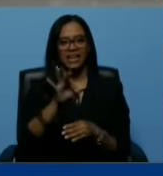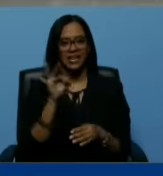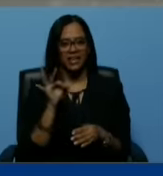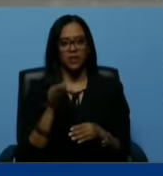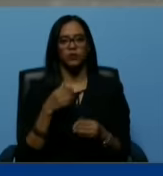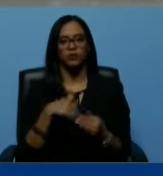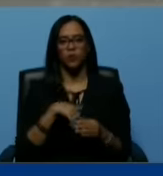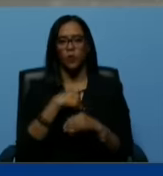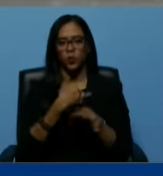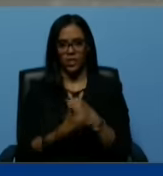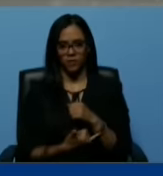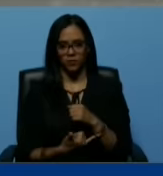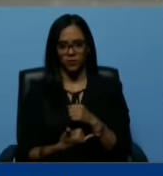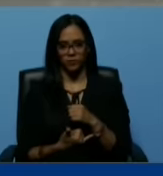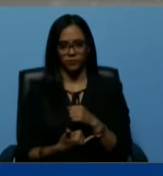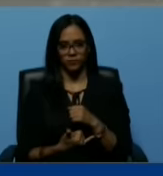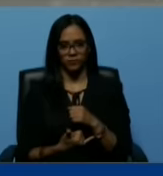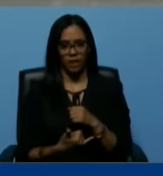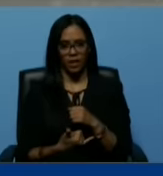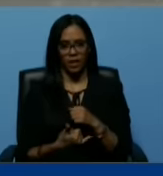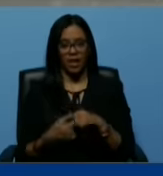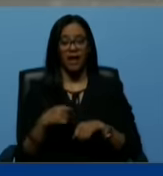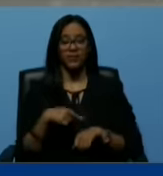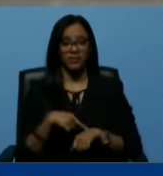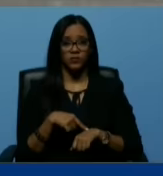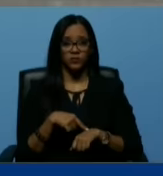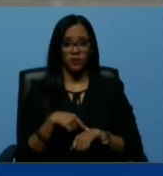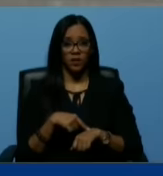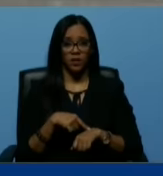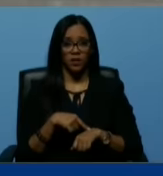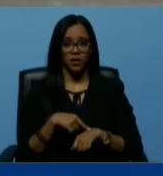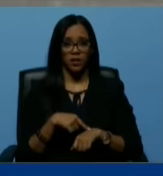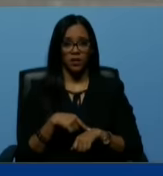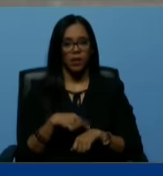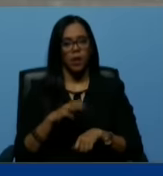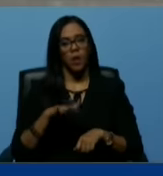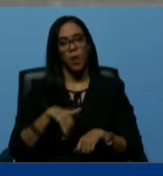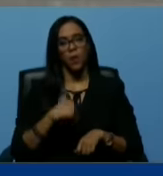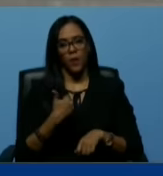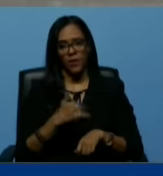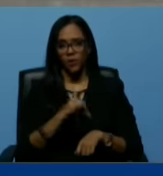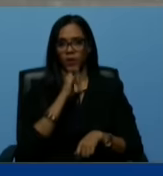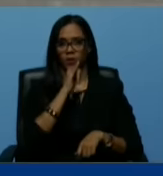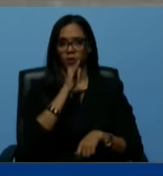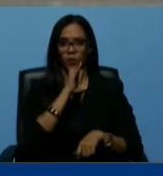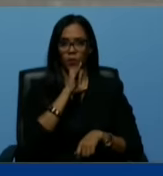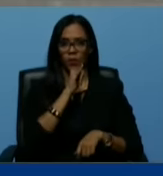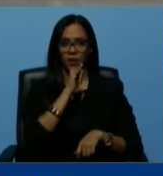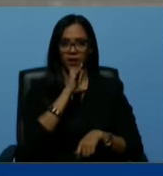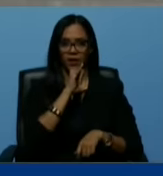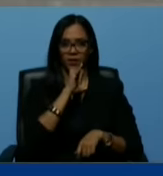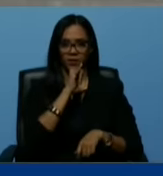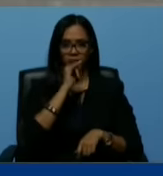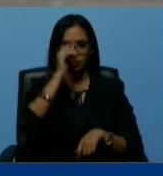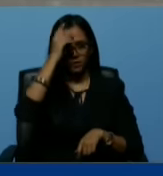proyectos. A esta altura puedo informar